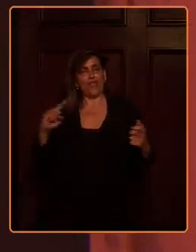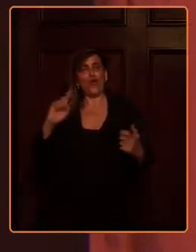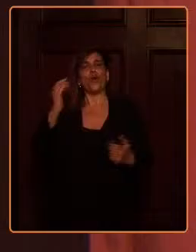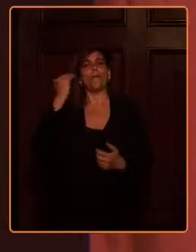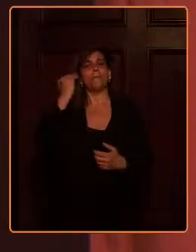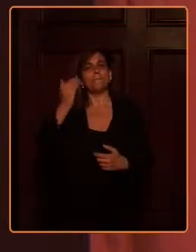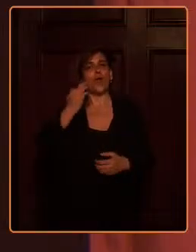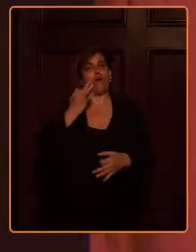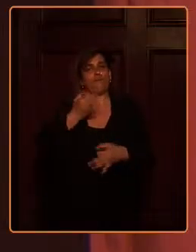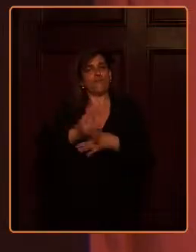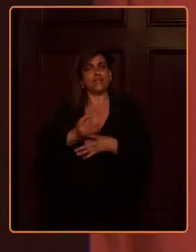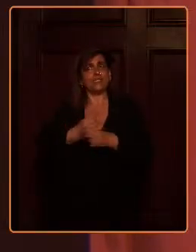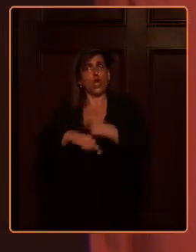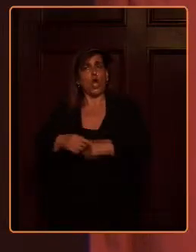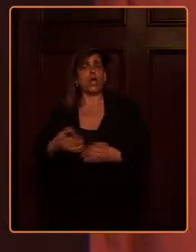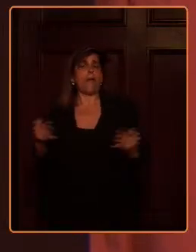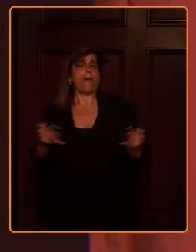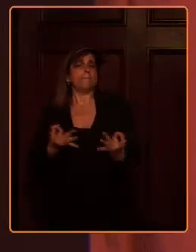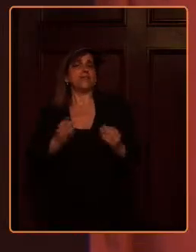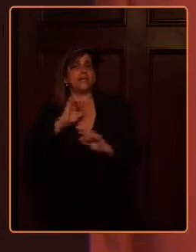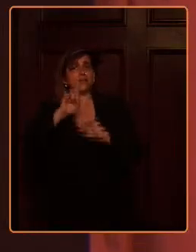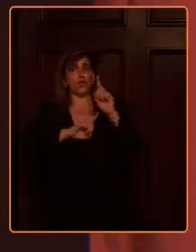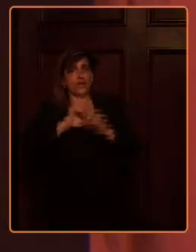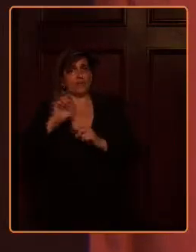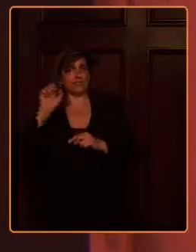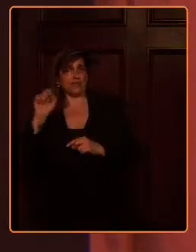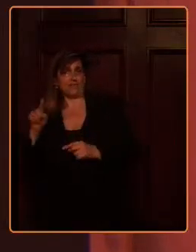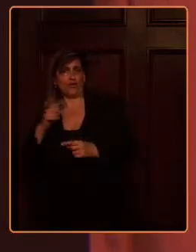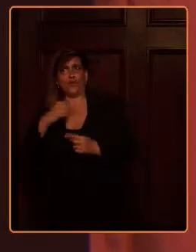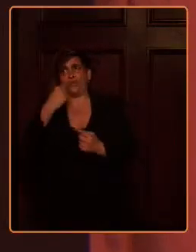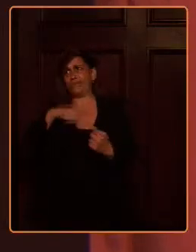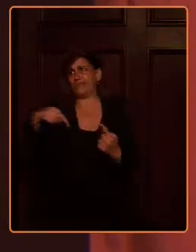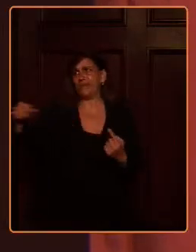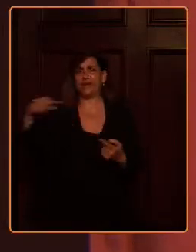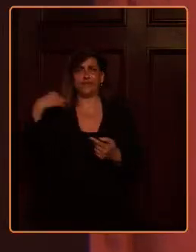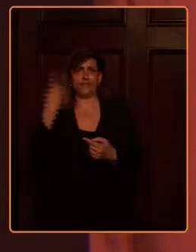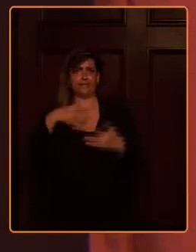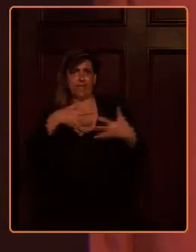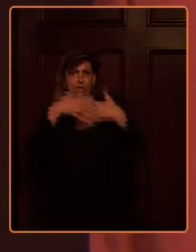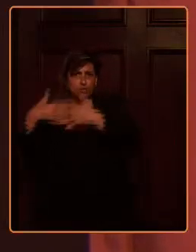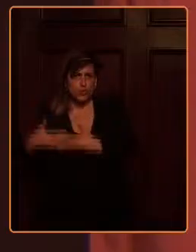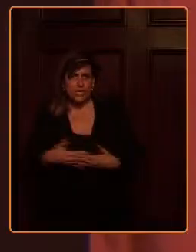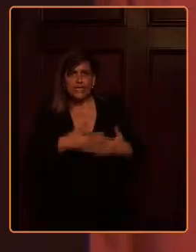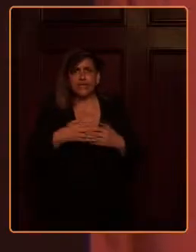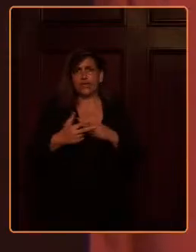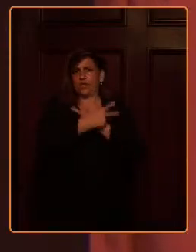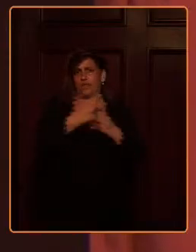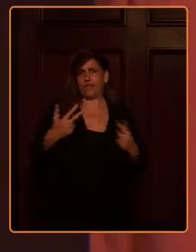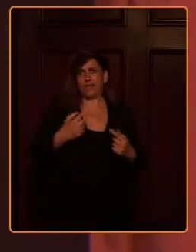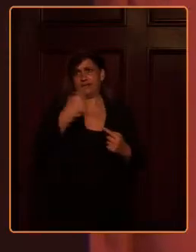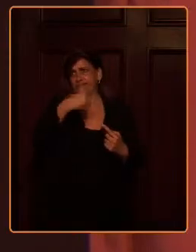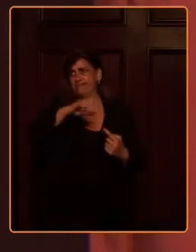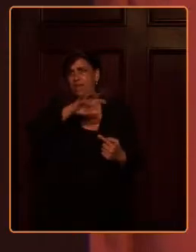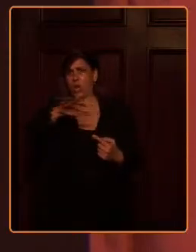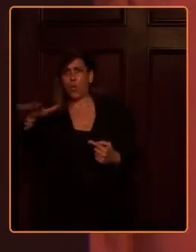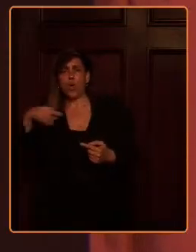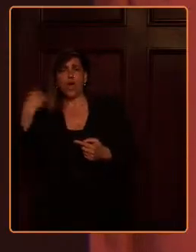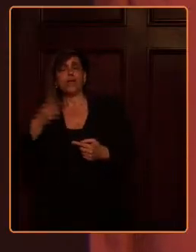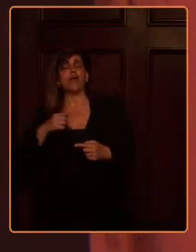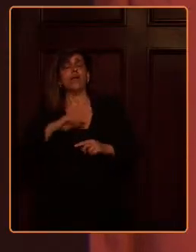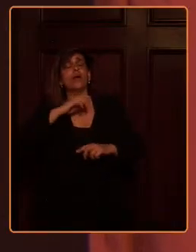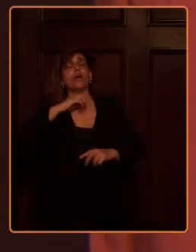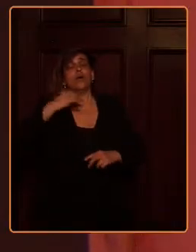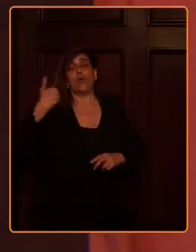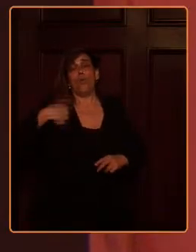docentes, especialistas de universidades como Stanford, Washington, Illinois, Yale, la Universidad de Buenos